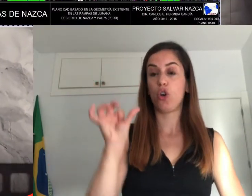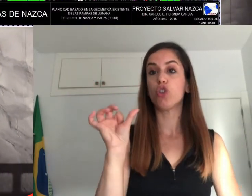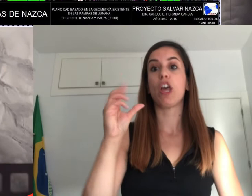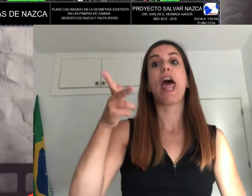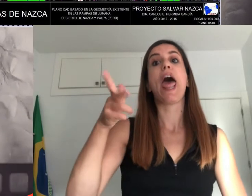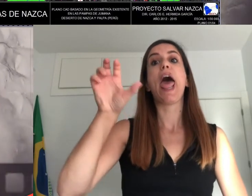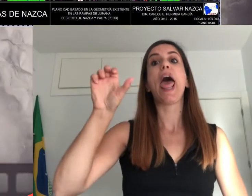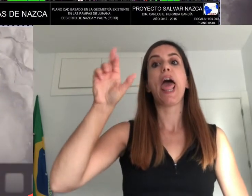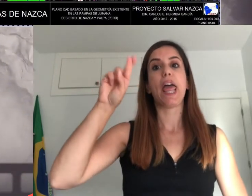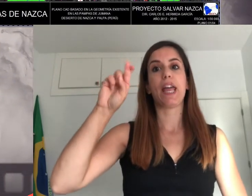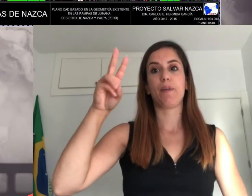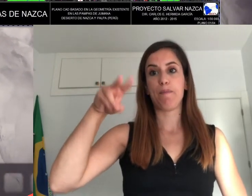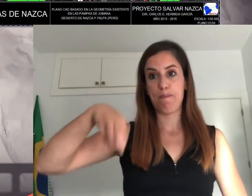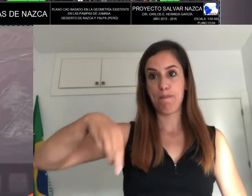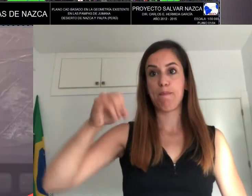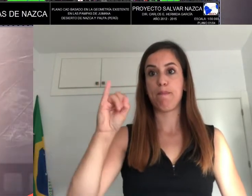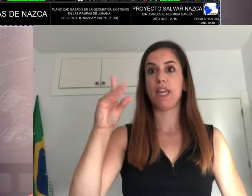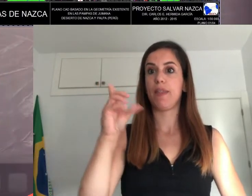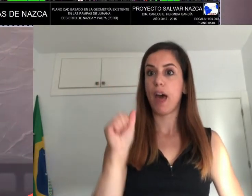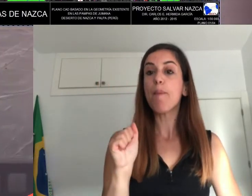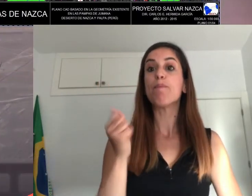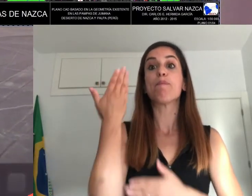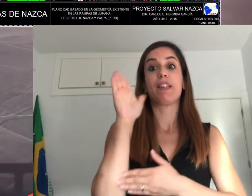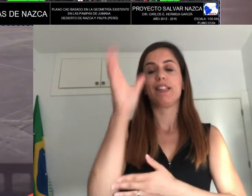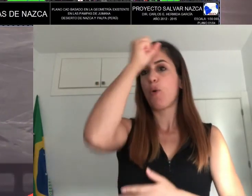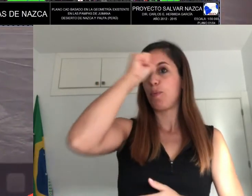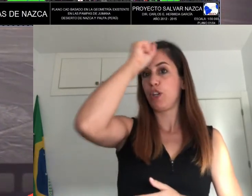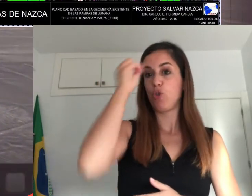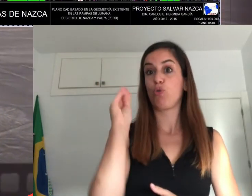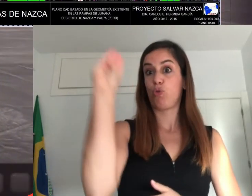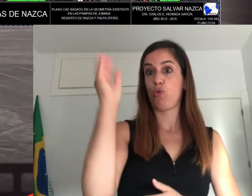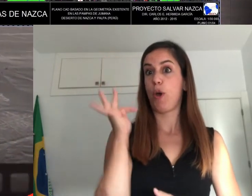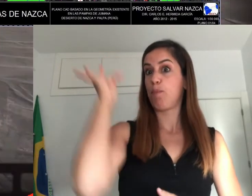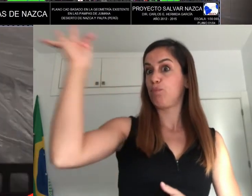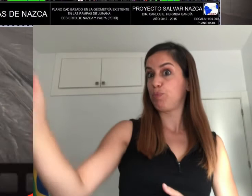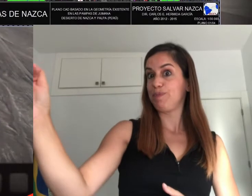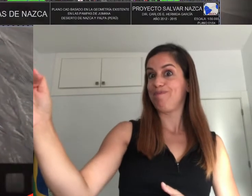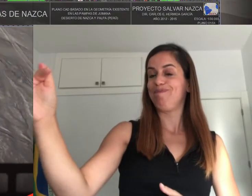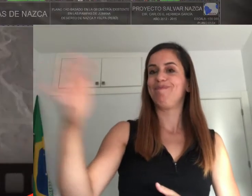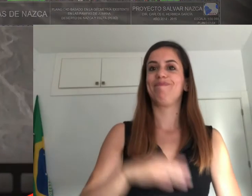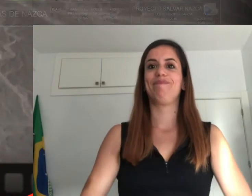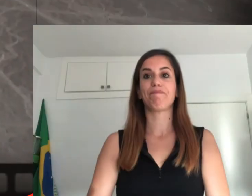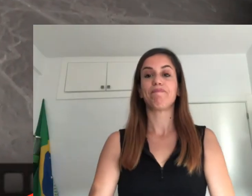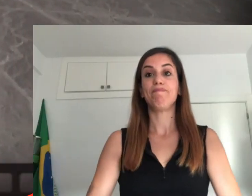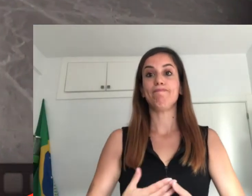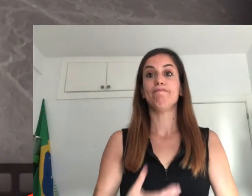el ingeniero que ha llevado este estudio propiamente dicho desde la disciplina de la ingeniería.